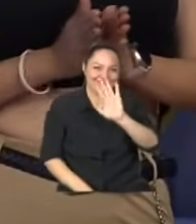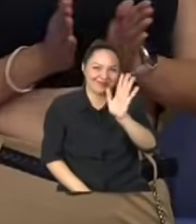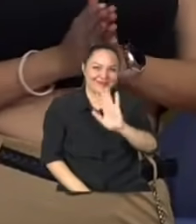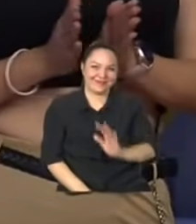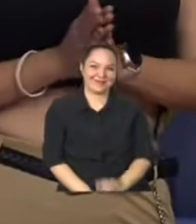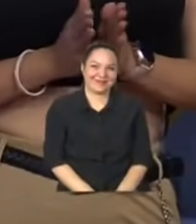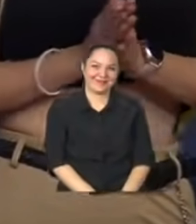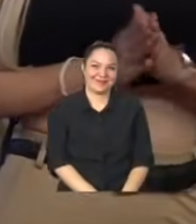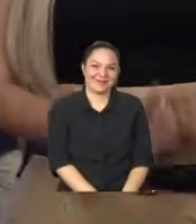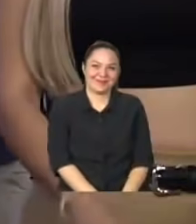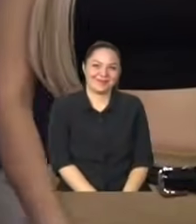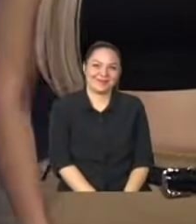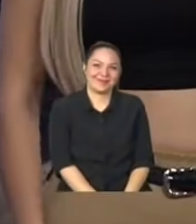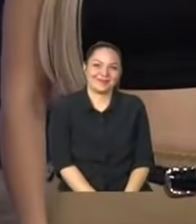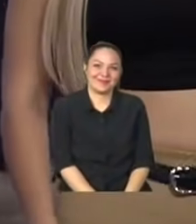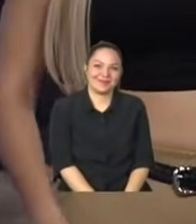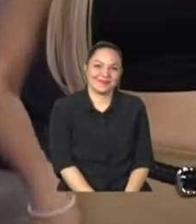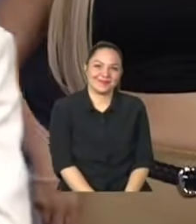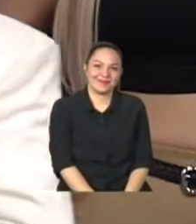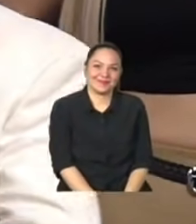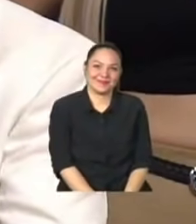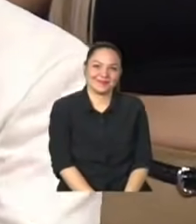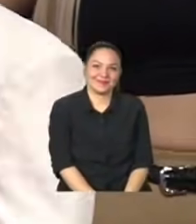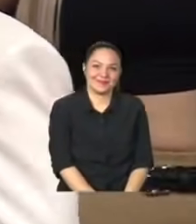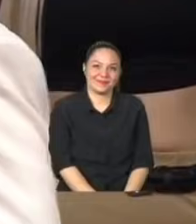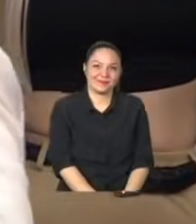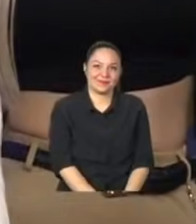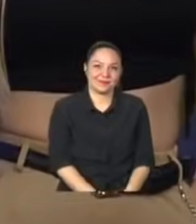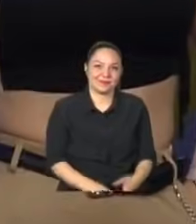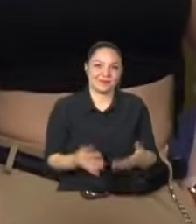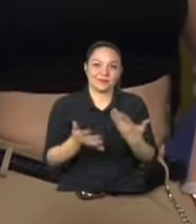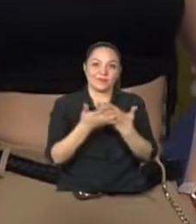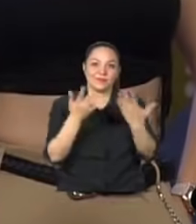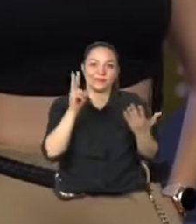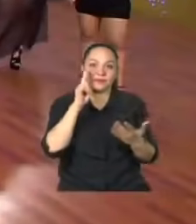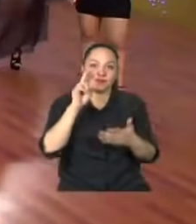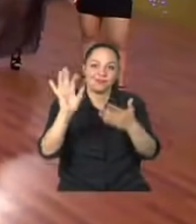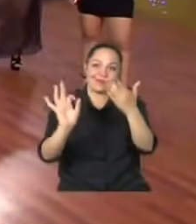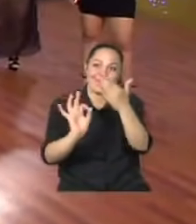¡Beso, Felipe! Bye. Vamos a ver el